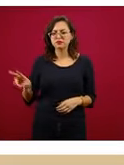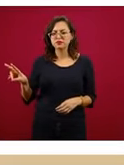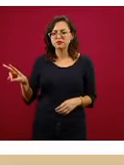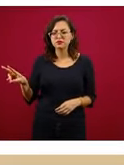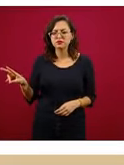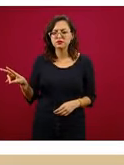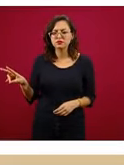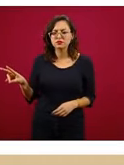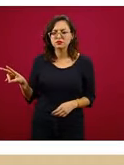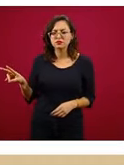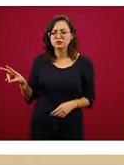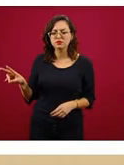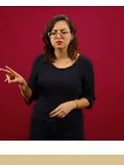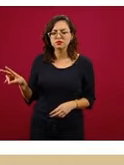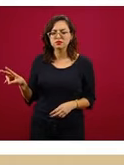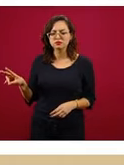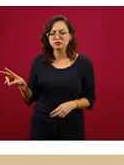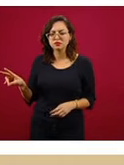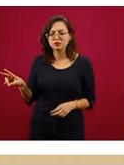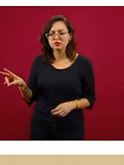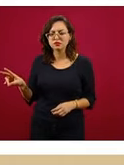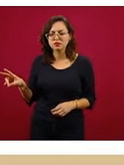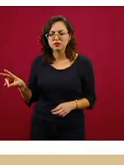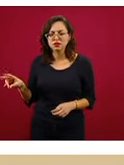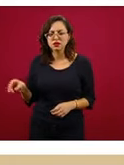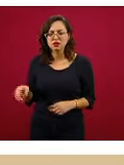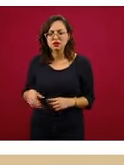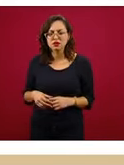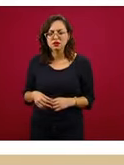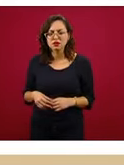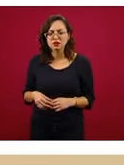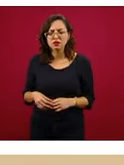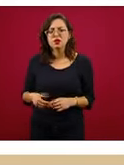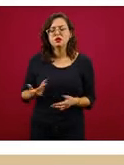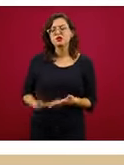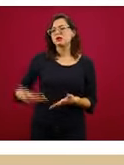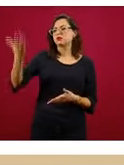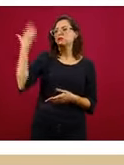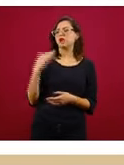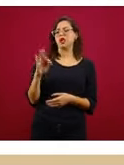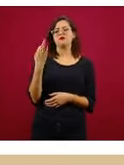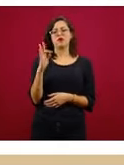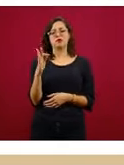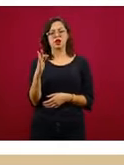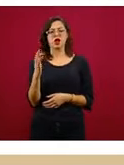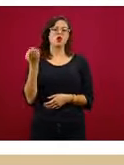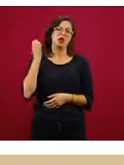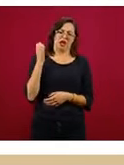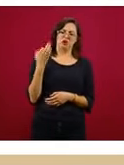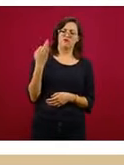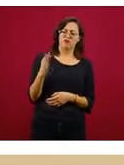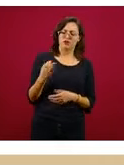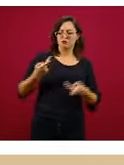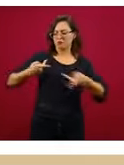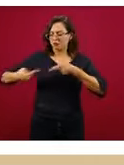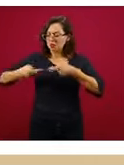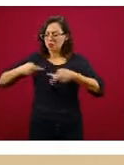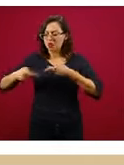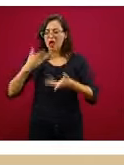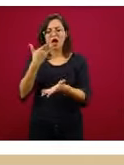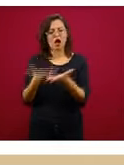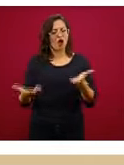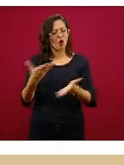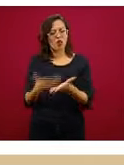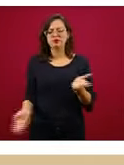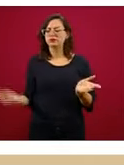como también lo comentamos desde la fase de preparación, desde febrero, desde enero, teníamos y tenemos y seguimos